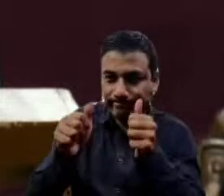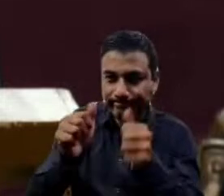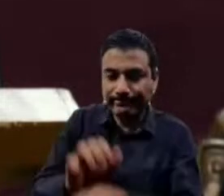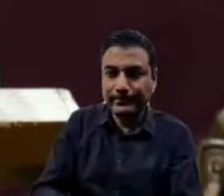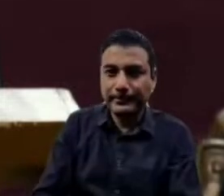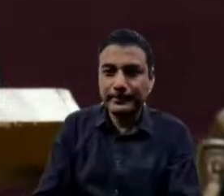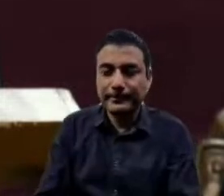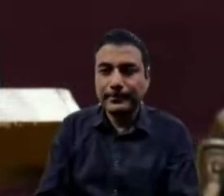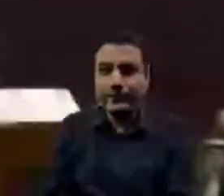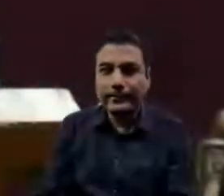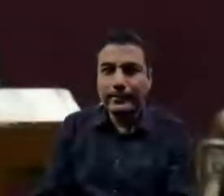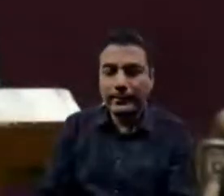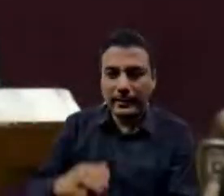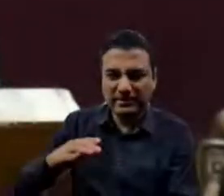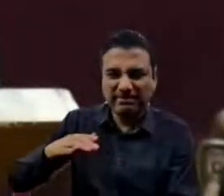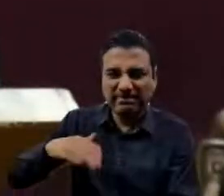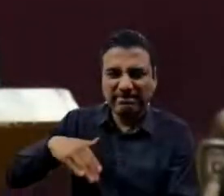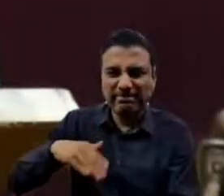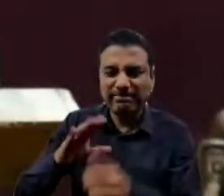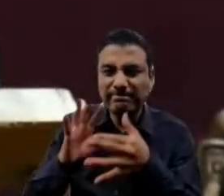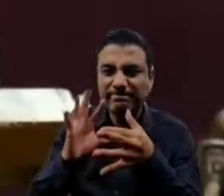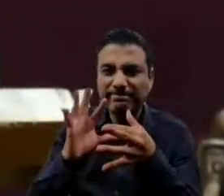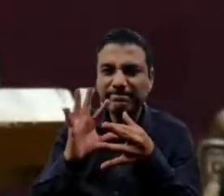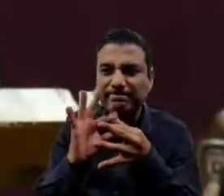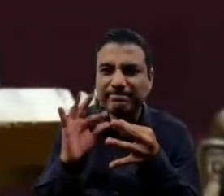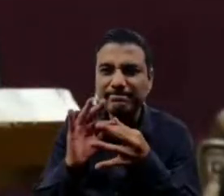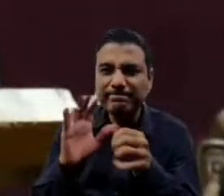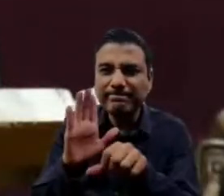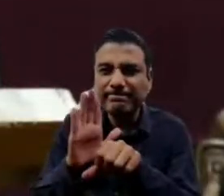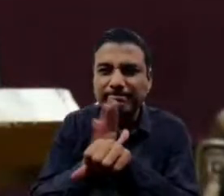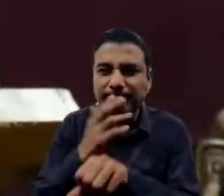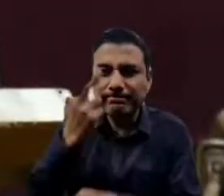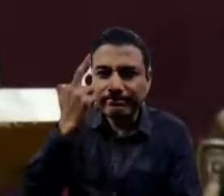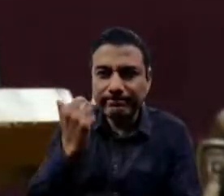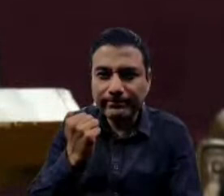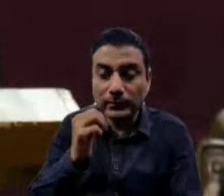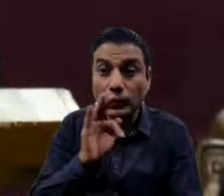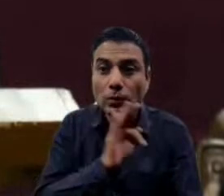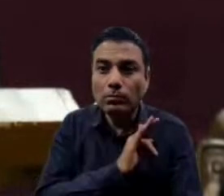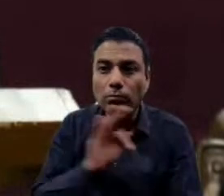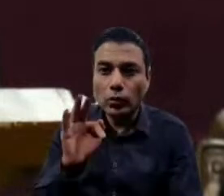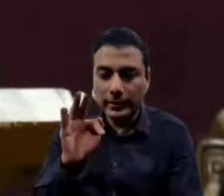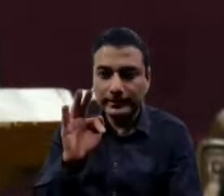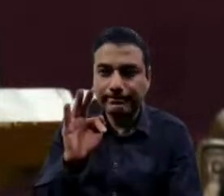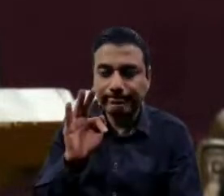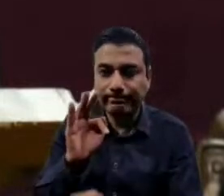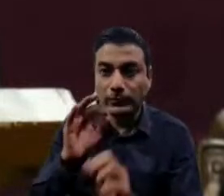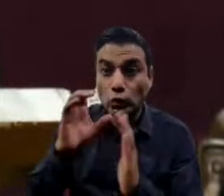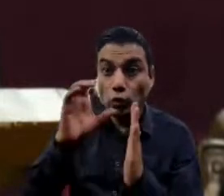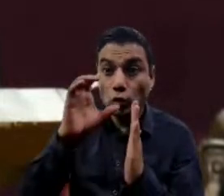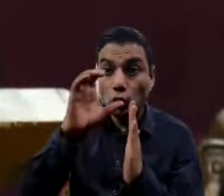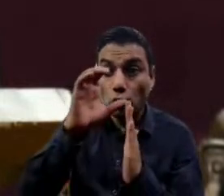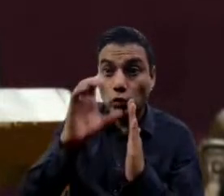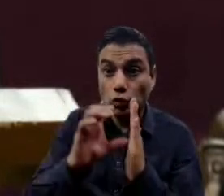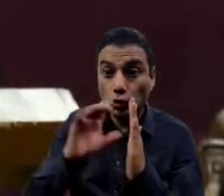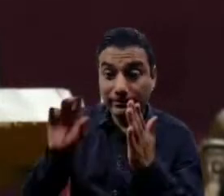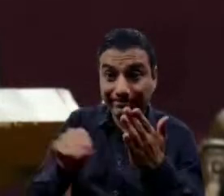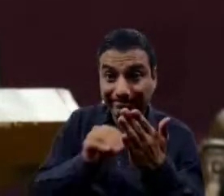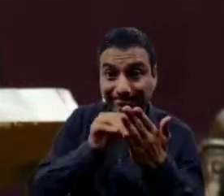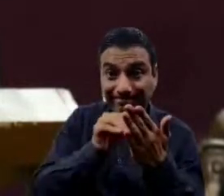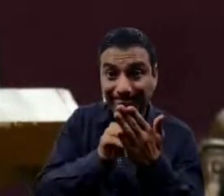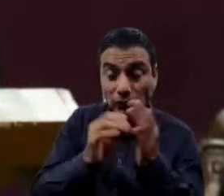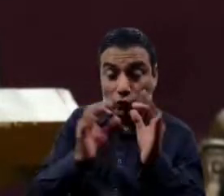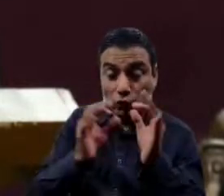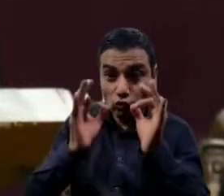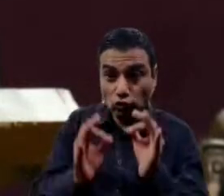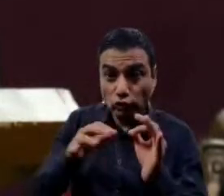Lo anterior en el sentido de continuar un sistema constitucional conforme a la evolución social de nuestro Estado de